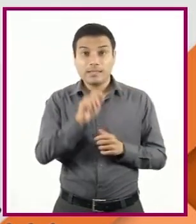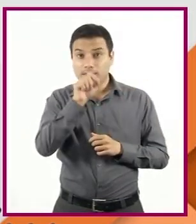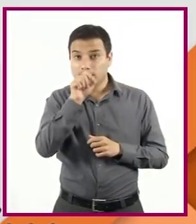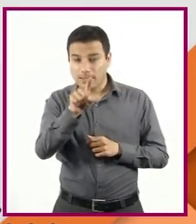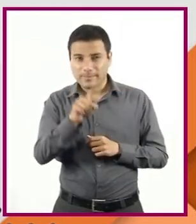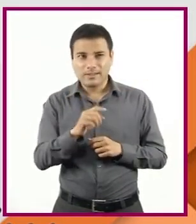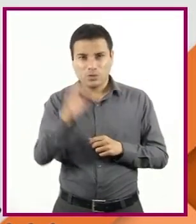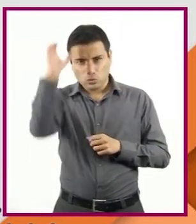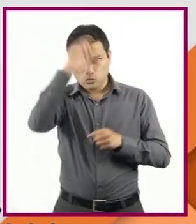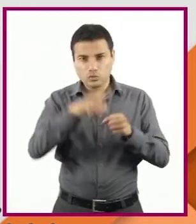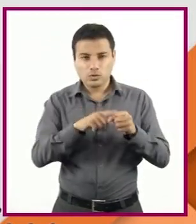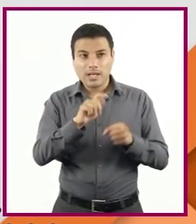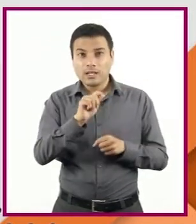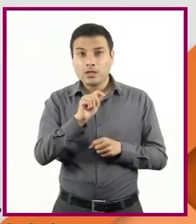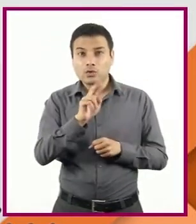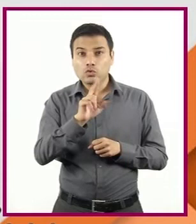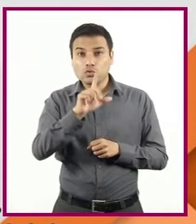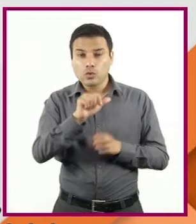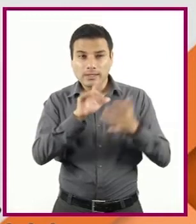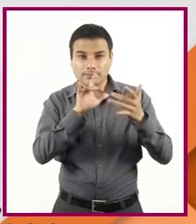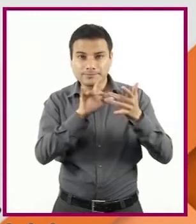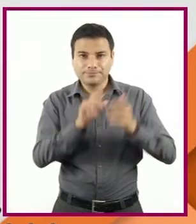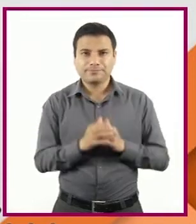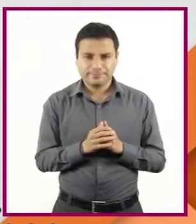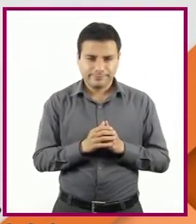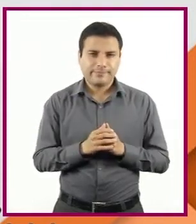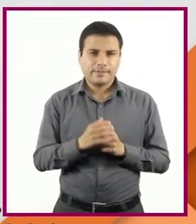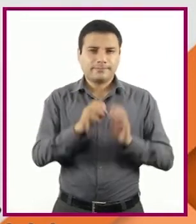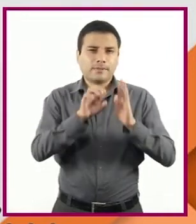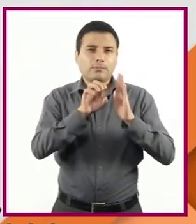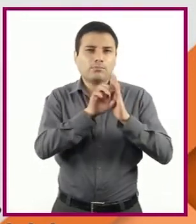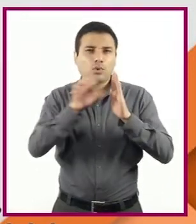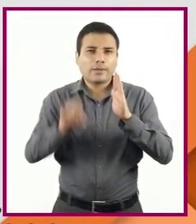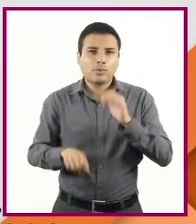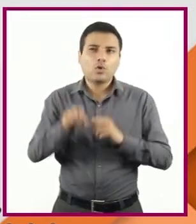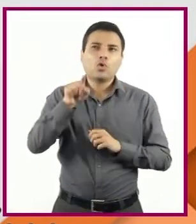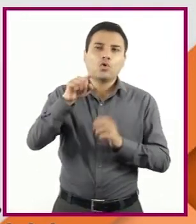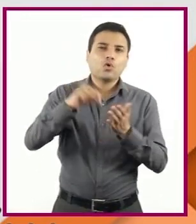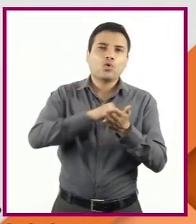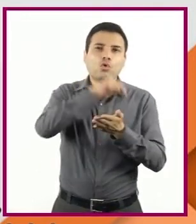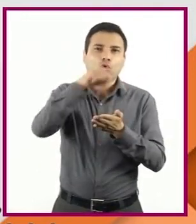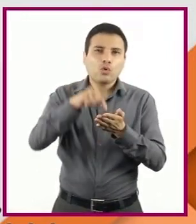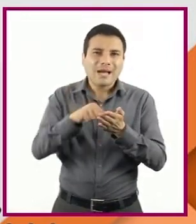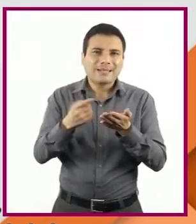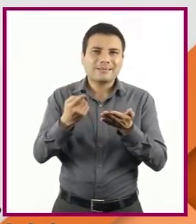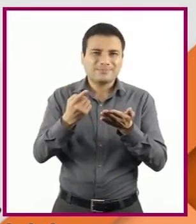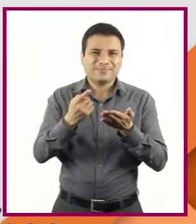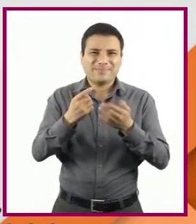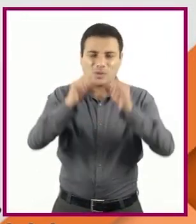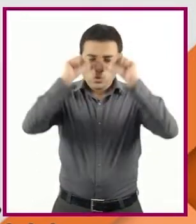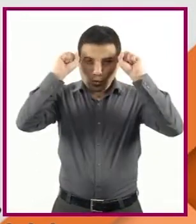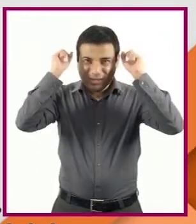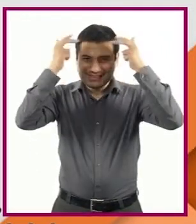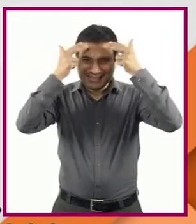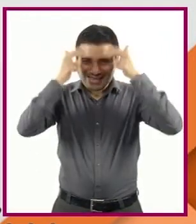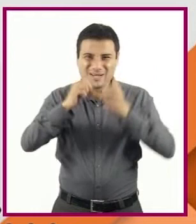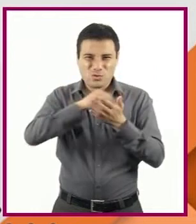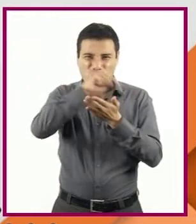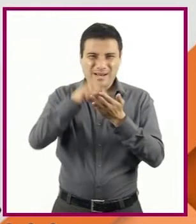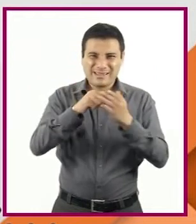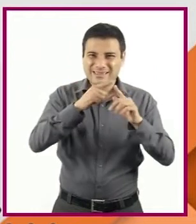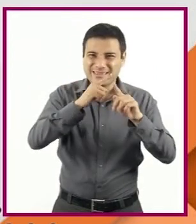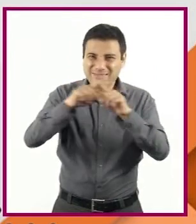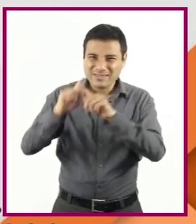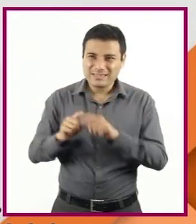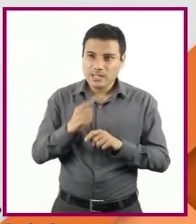Esta influencia se comprueba con la arquitectura huasteca de sitios como Tepetzintla, Tamuín o